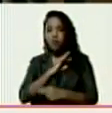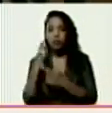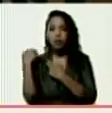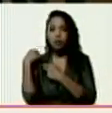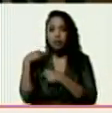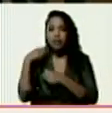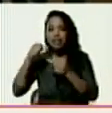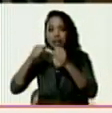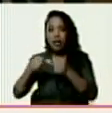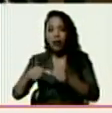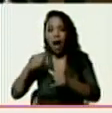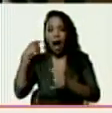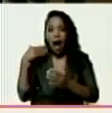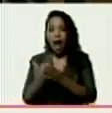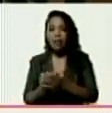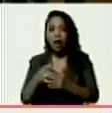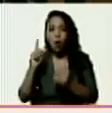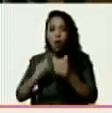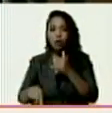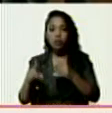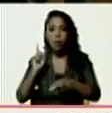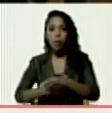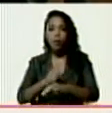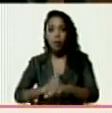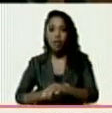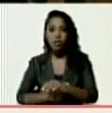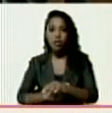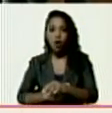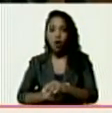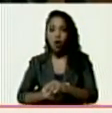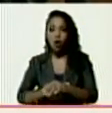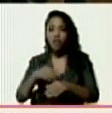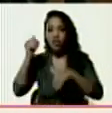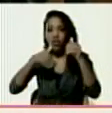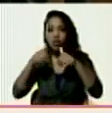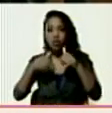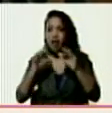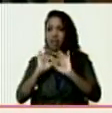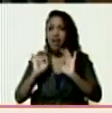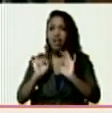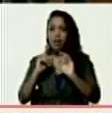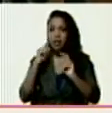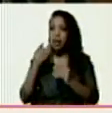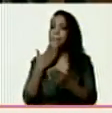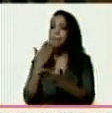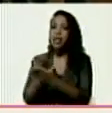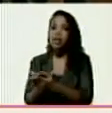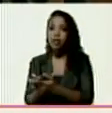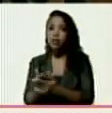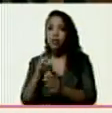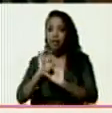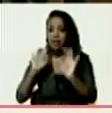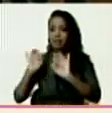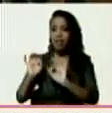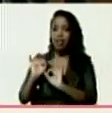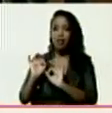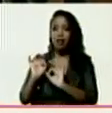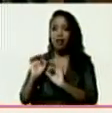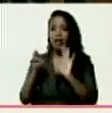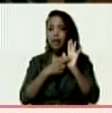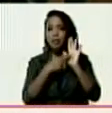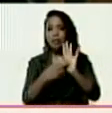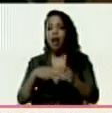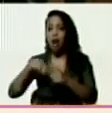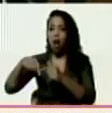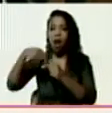momento de la votación. No hubo ni siquiera verificación de quórum pedida y solicitada por quienes representaban la otra